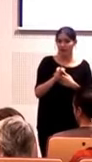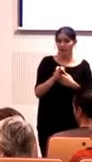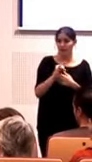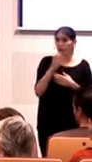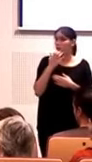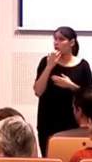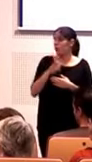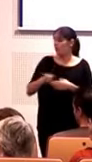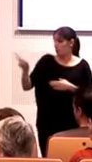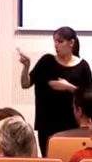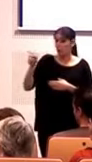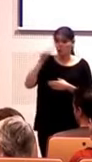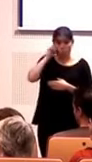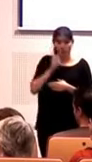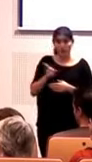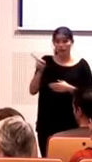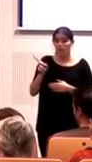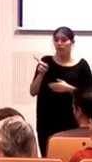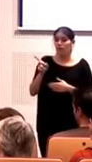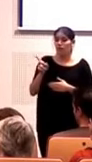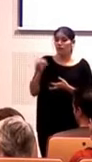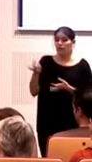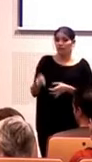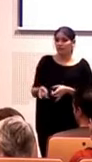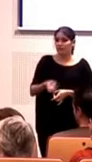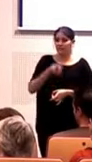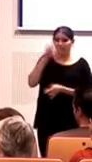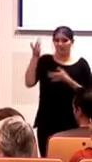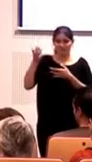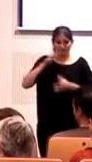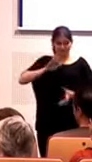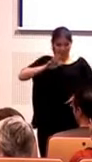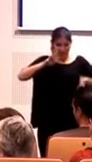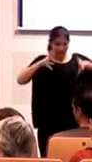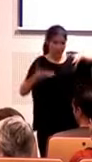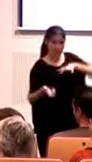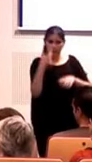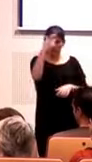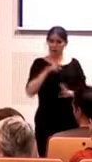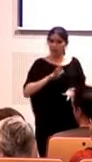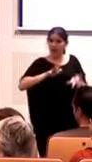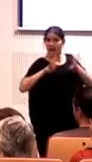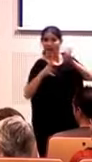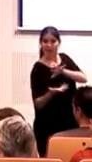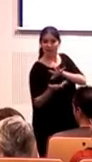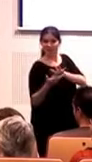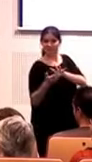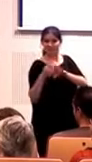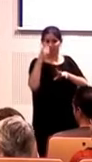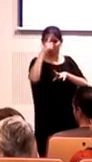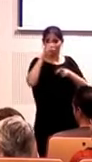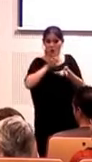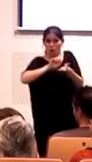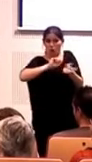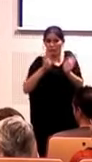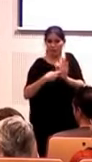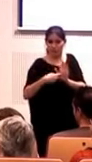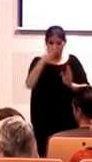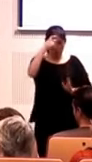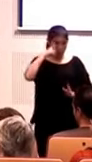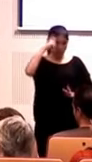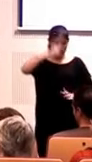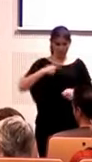por ejemplo ella, es invéntate de nuevo. Tú ahora ya eres otra persona, tu cuerpo es de otra manera, y